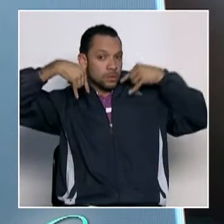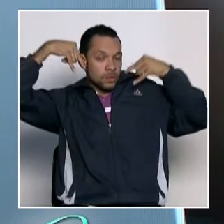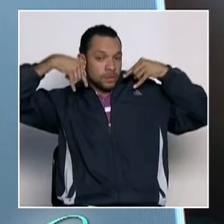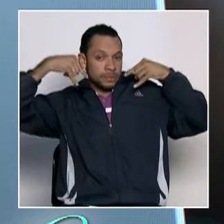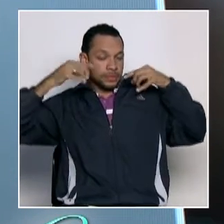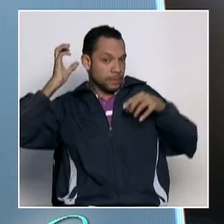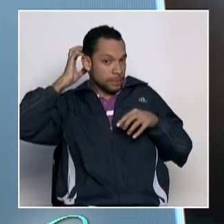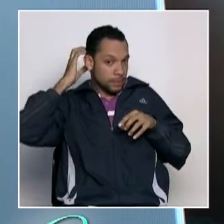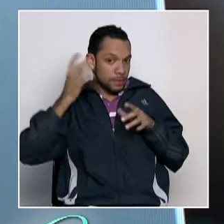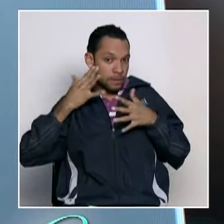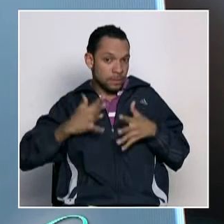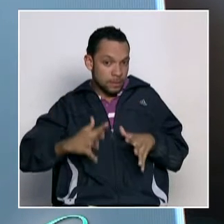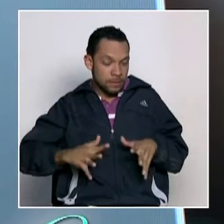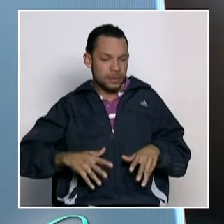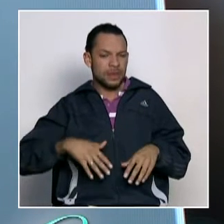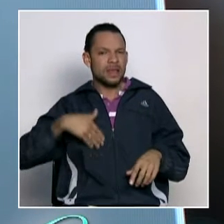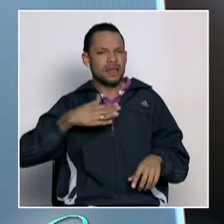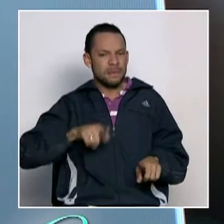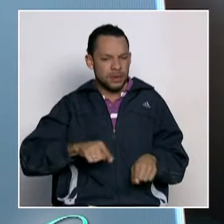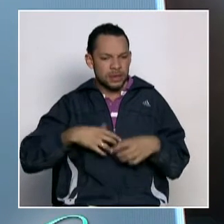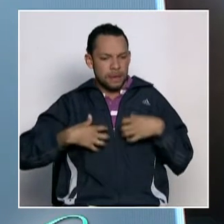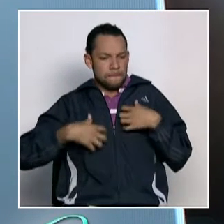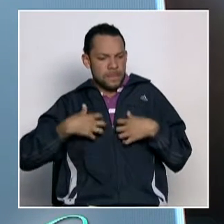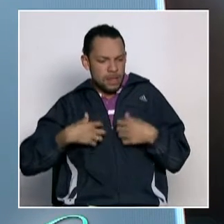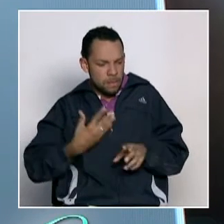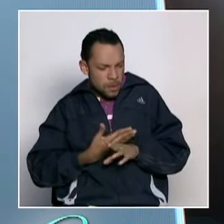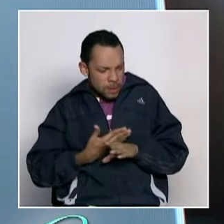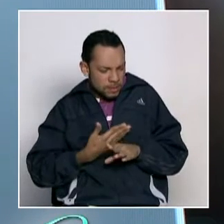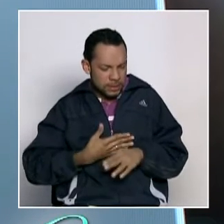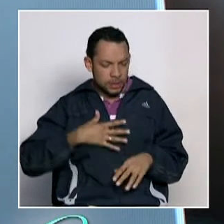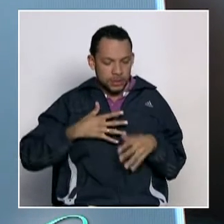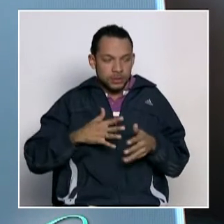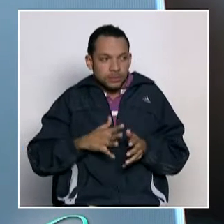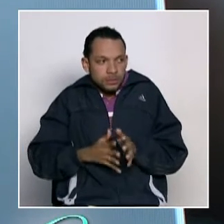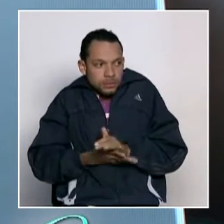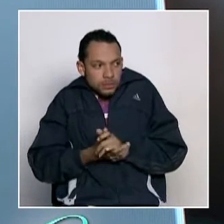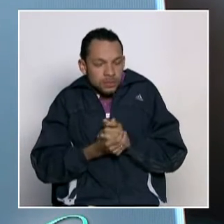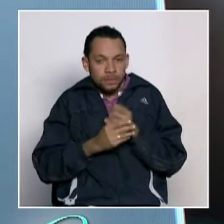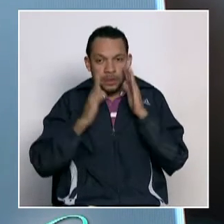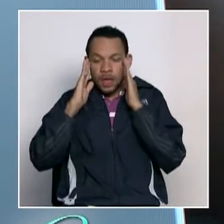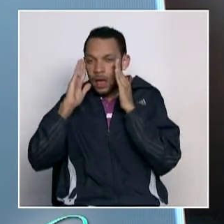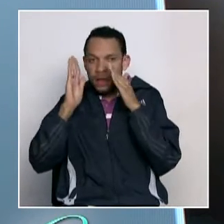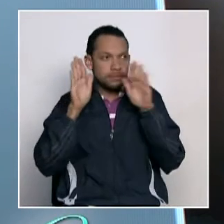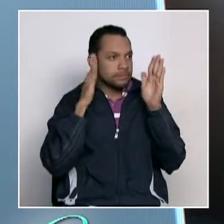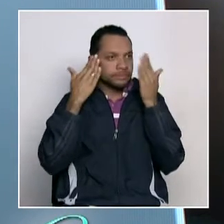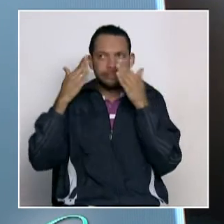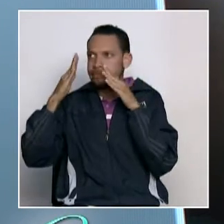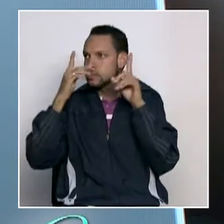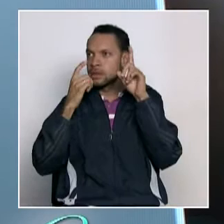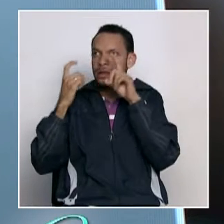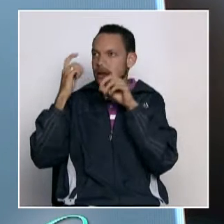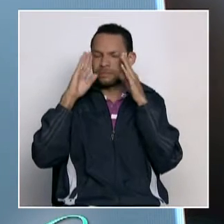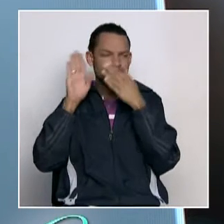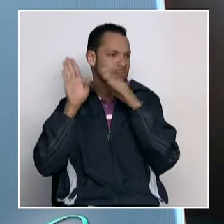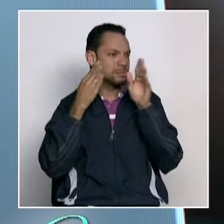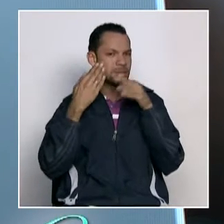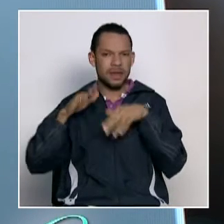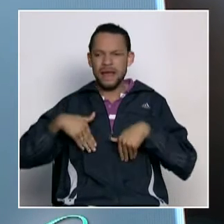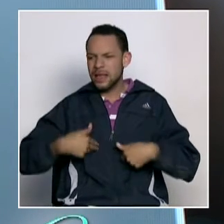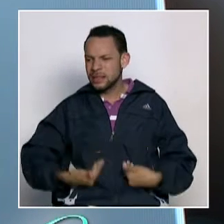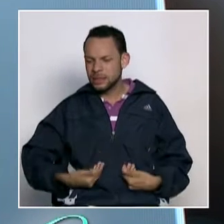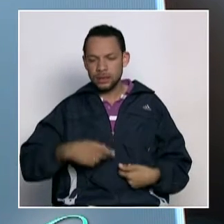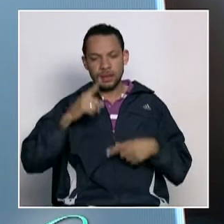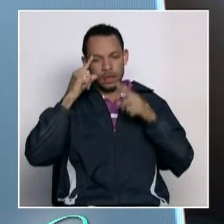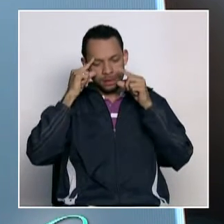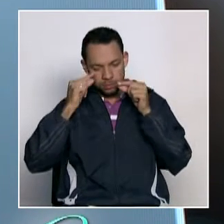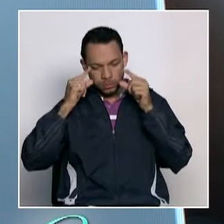distonías neurovegetativas, fatigas, temores, angustias, es el paciente que no puede concentrarse bien, es el paciente que se levanta cansado, que el